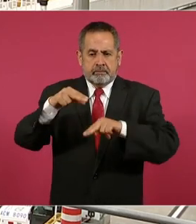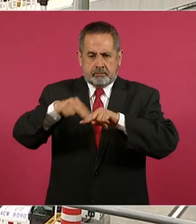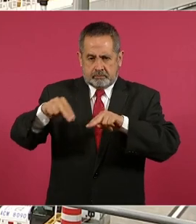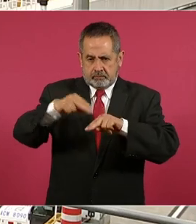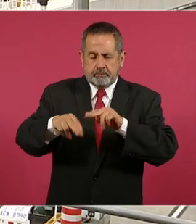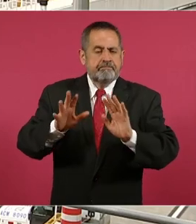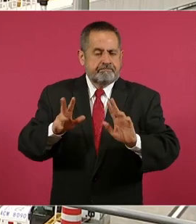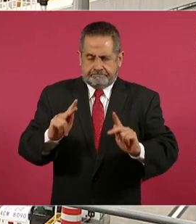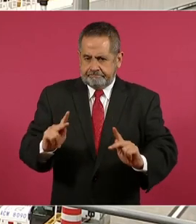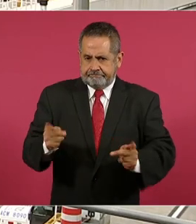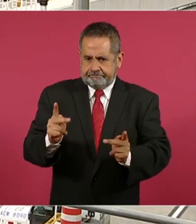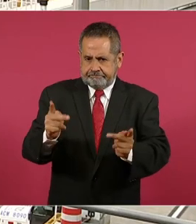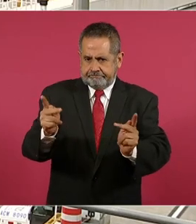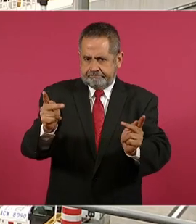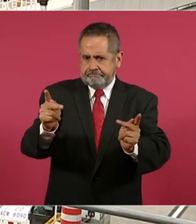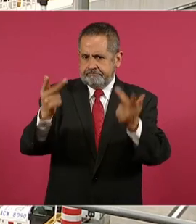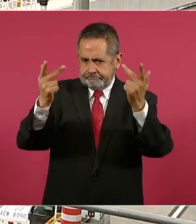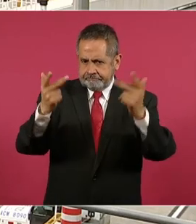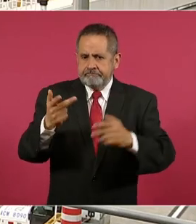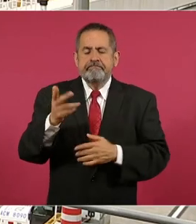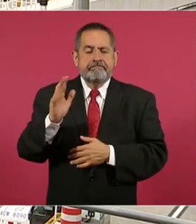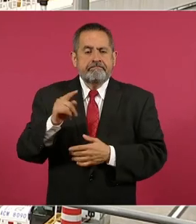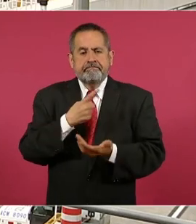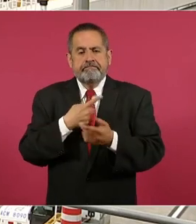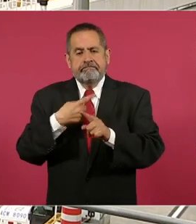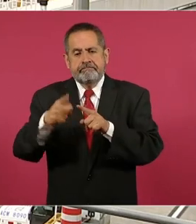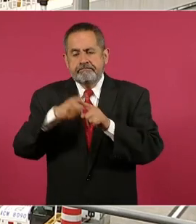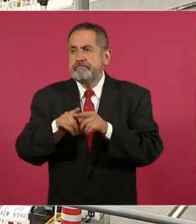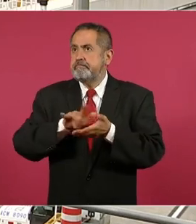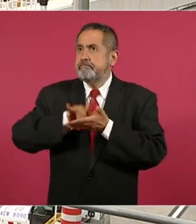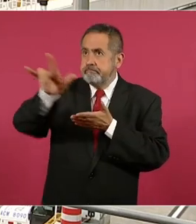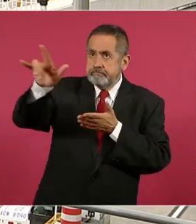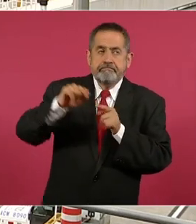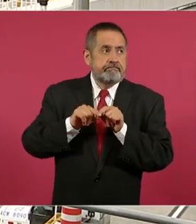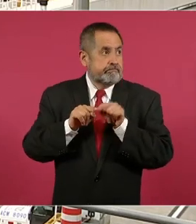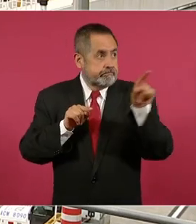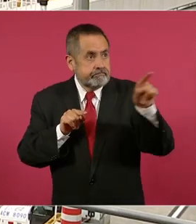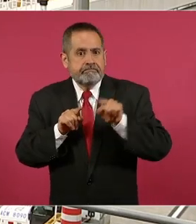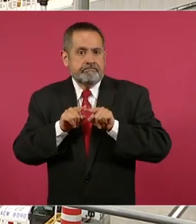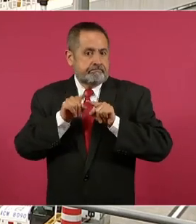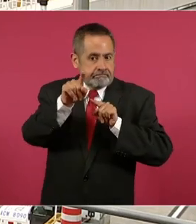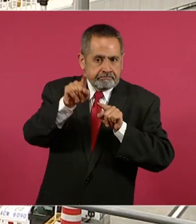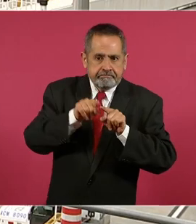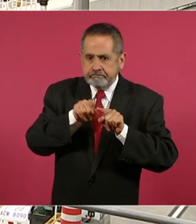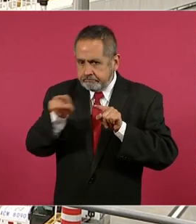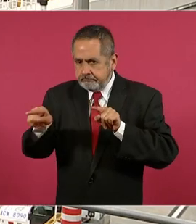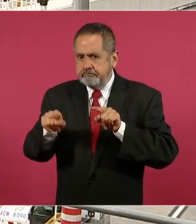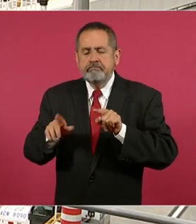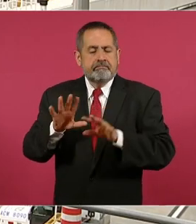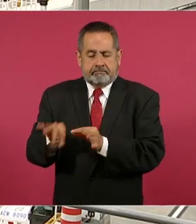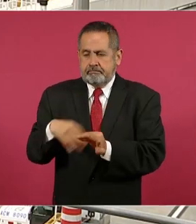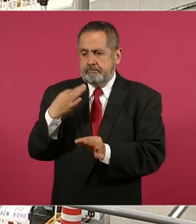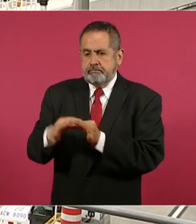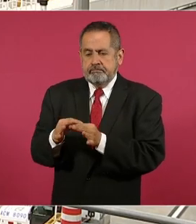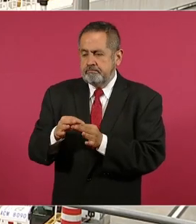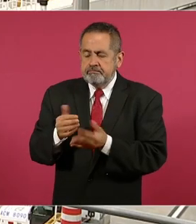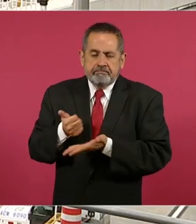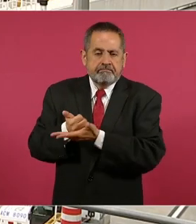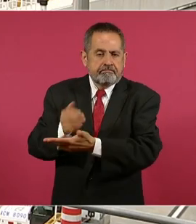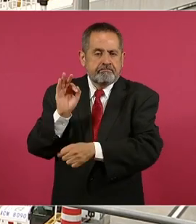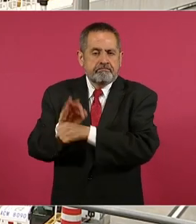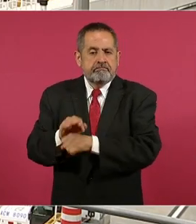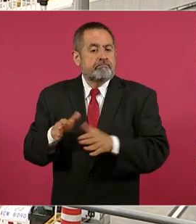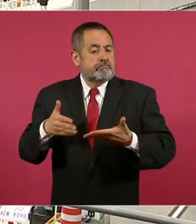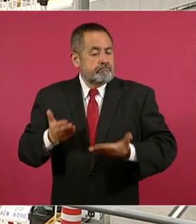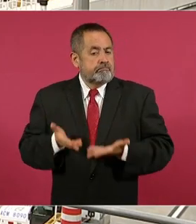boletos vendidos en nuestras diferentes rutas y cumpliendo con el objetivo social, la